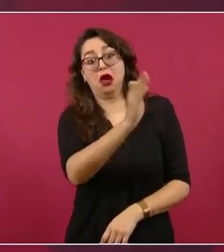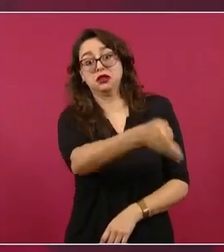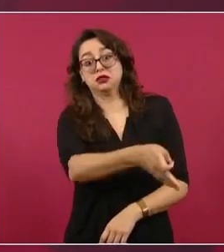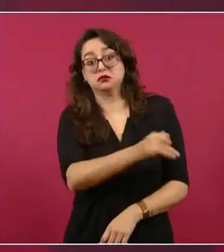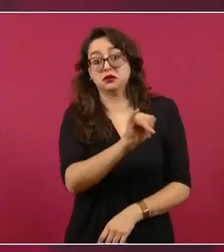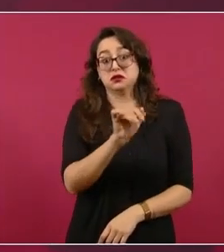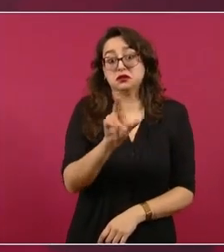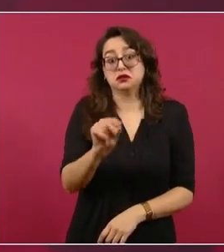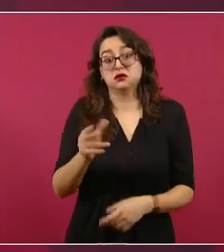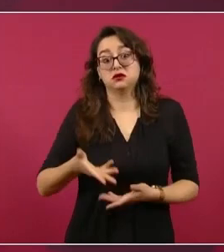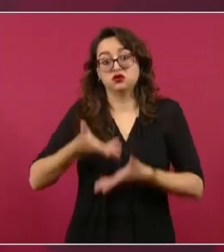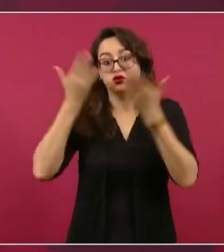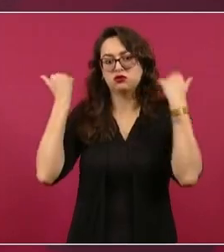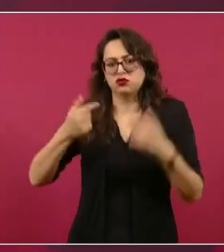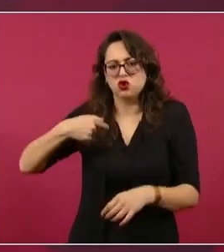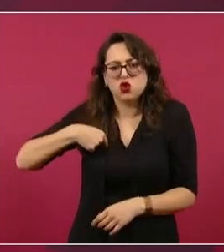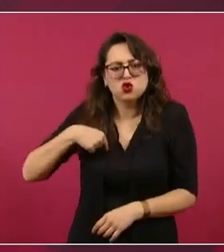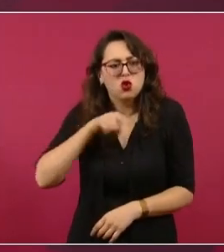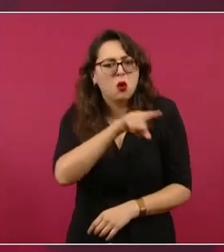¿sí? Pero